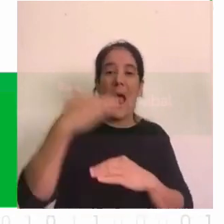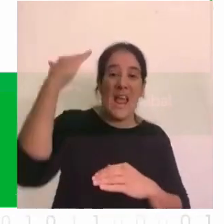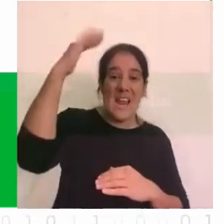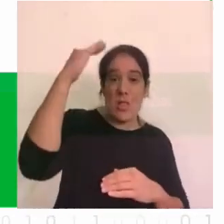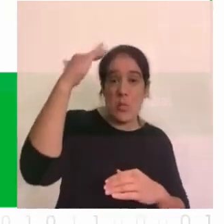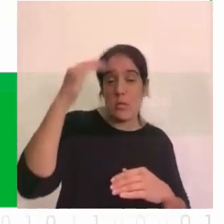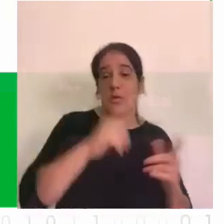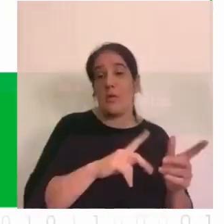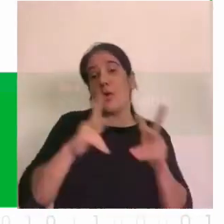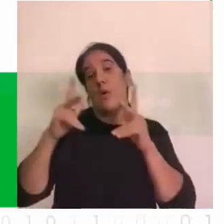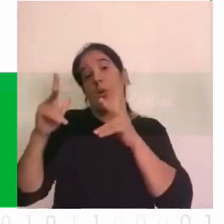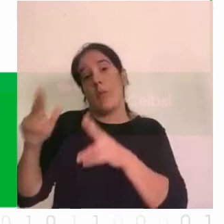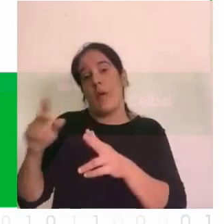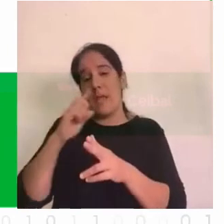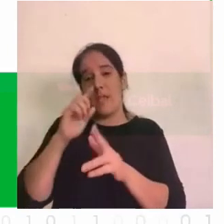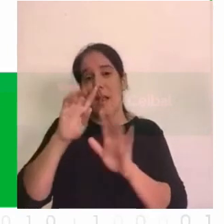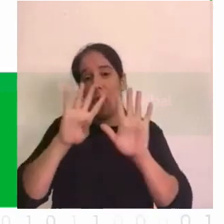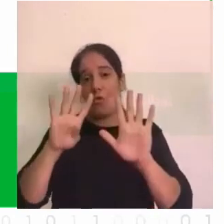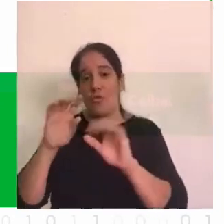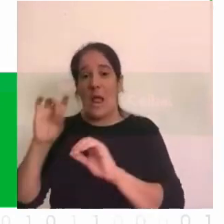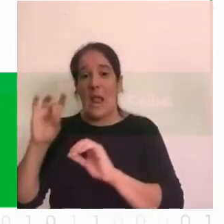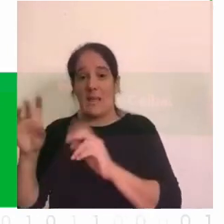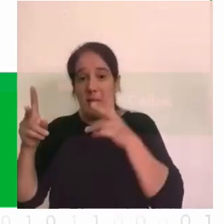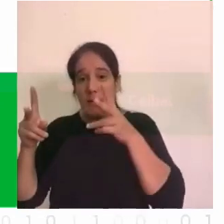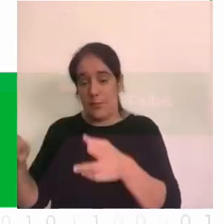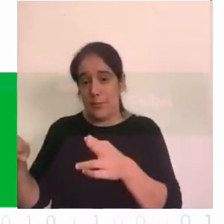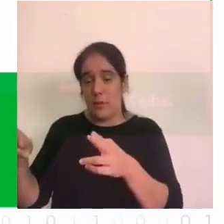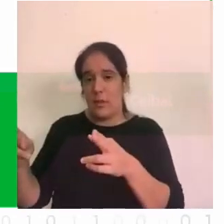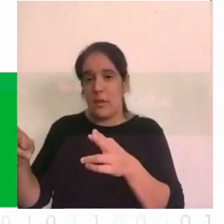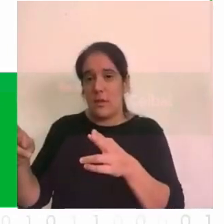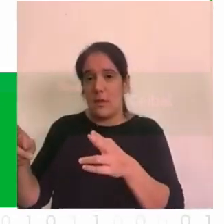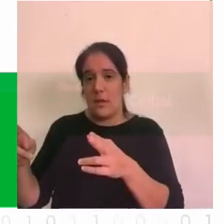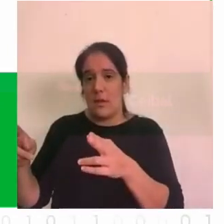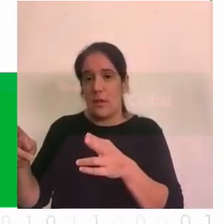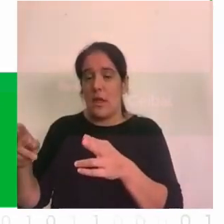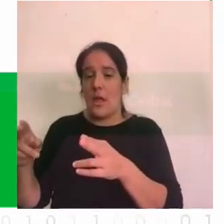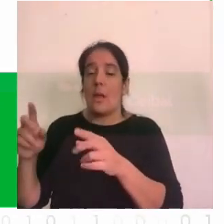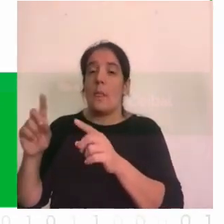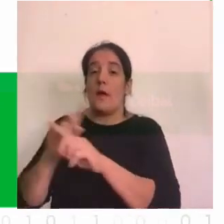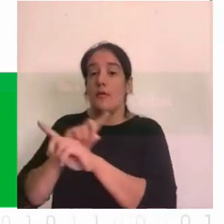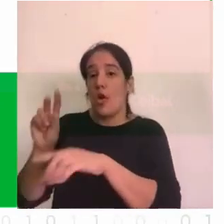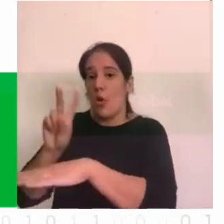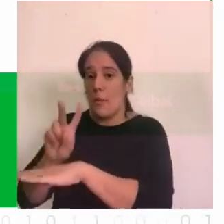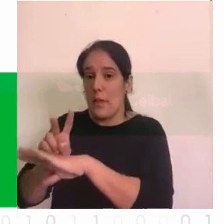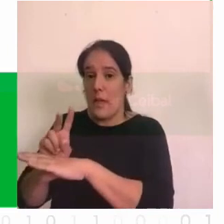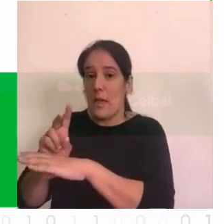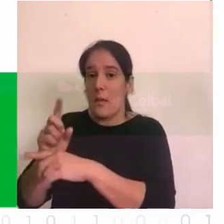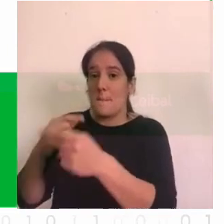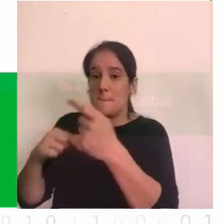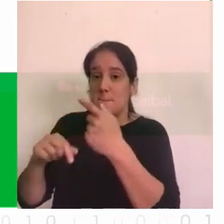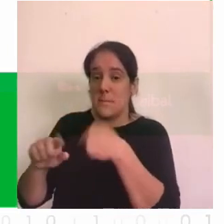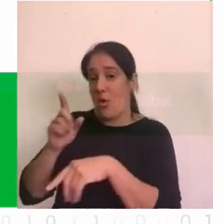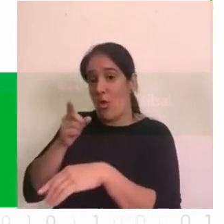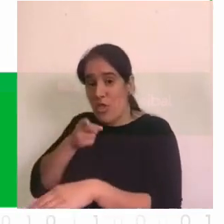8 a la 15, involucra preguntas que indagan sobre inseguridad alimentaria, pero que ya afectan a los niños. Puede ser, por ejemplo, que el